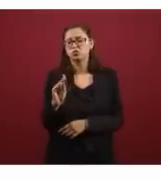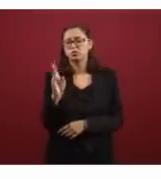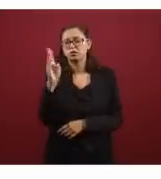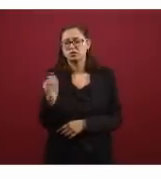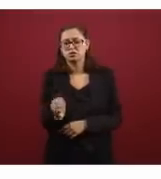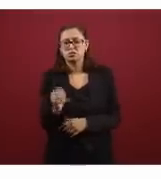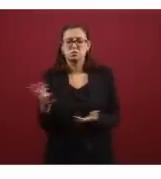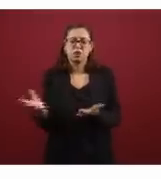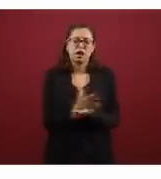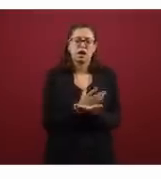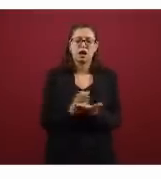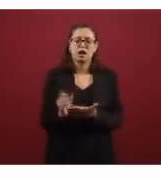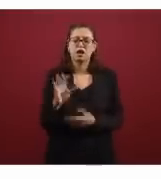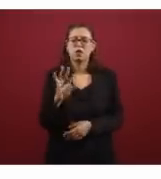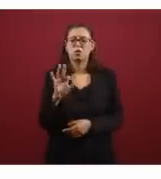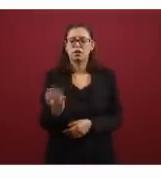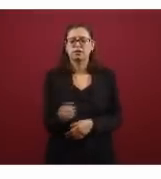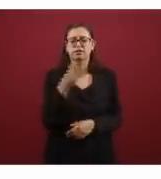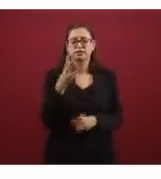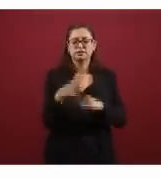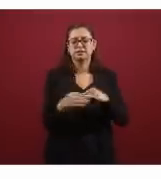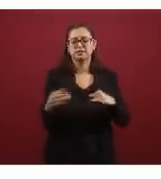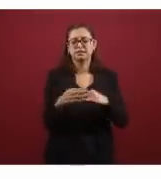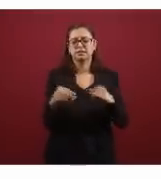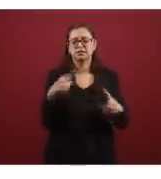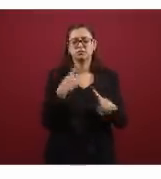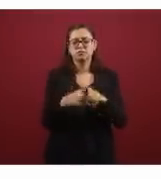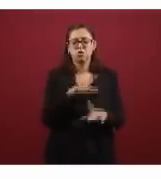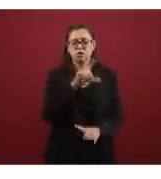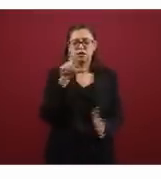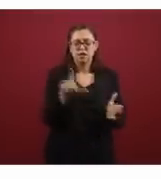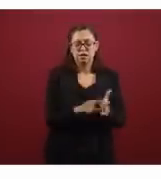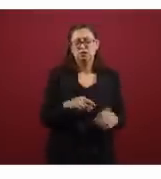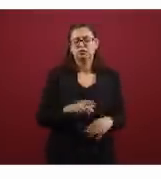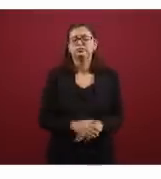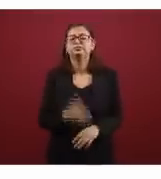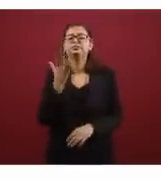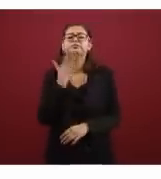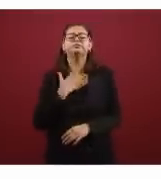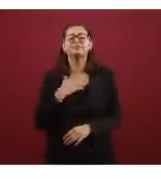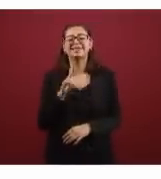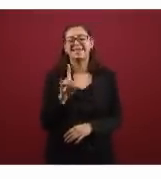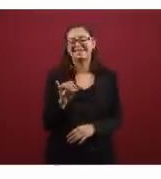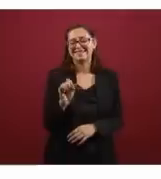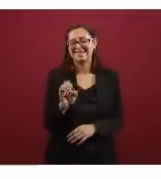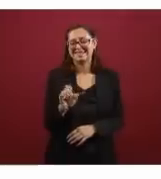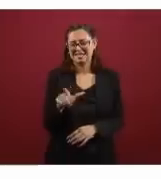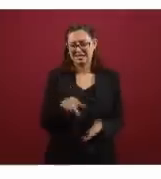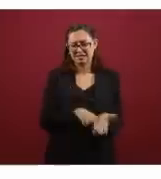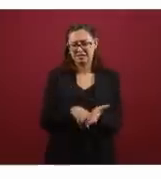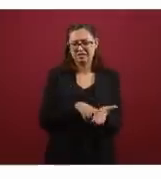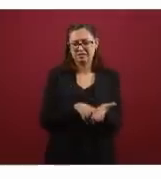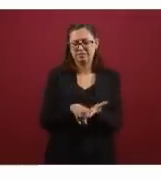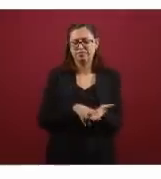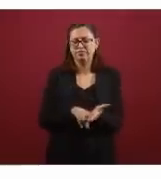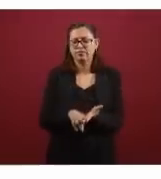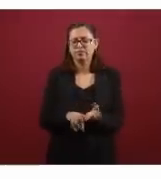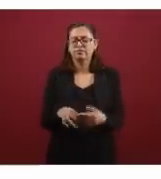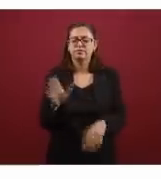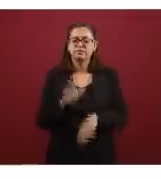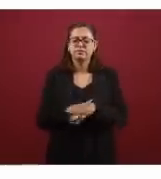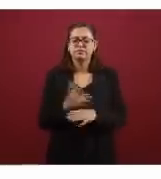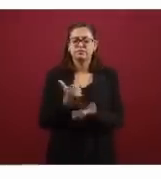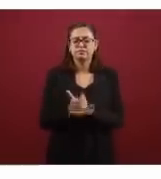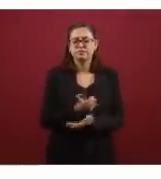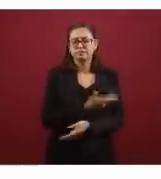de 43 centavos por litro. En el combustible diésel, el margen y el precio más alto lo tiene Reforma Gasolinera